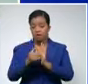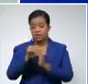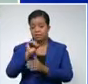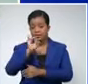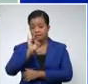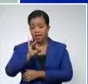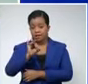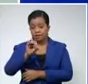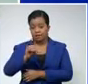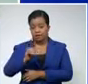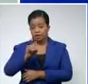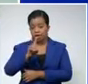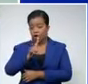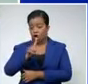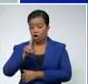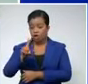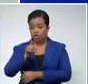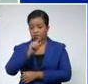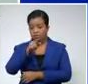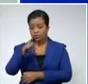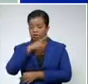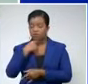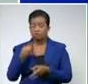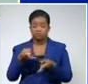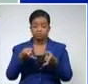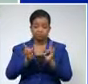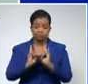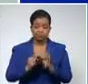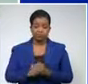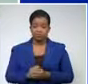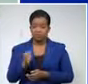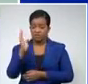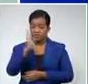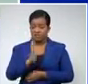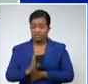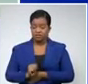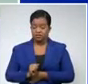538.711 personas han perdido la vida. Brasil con